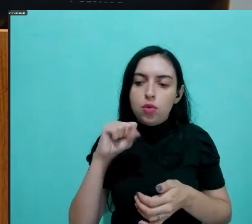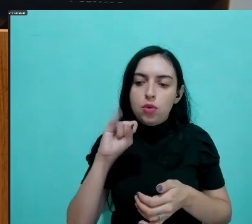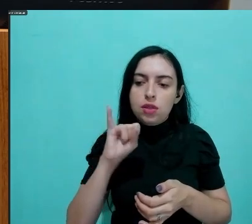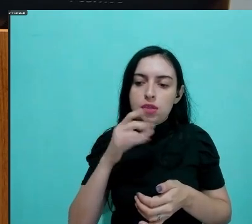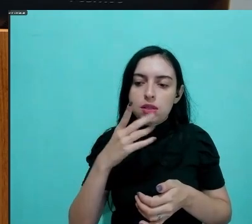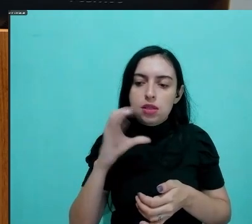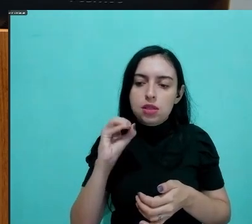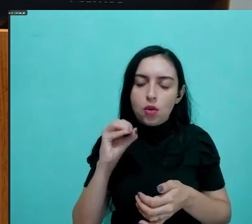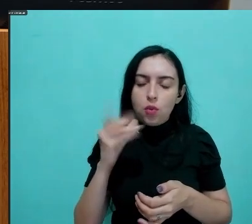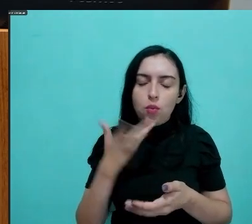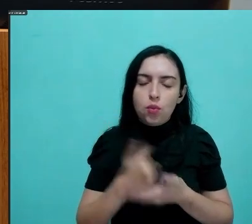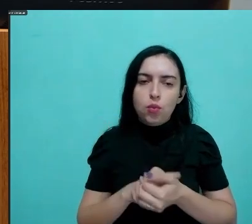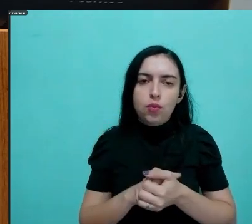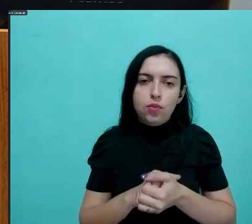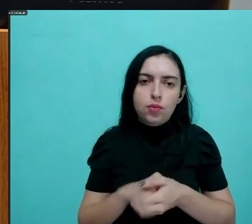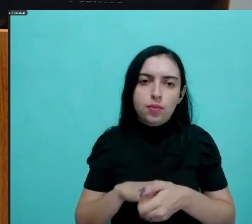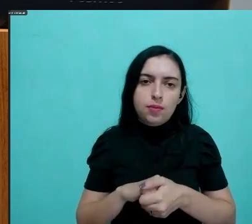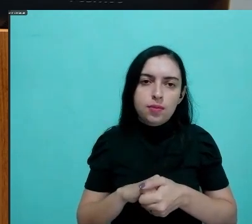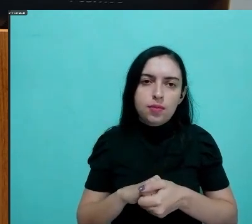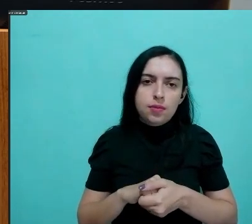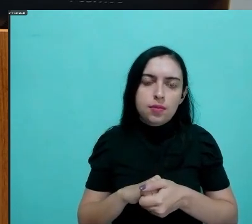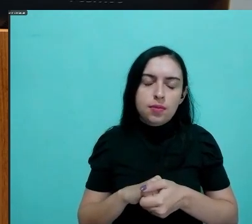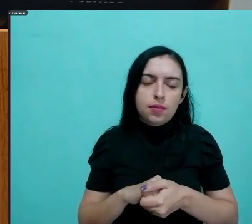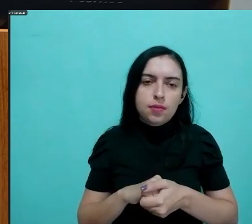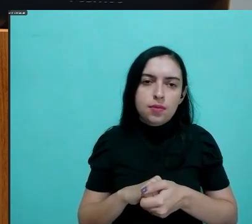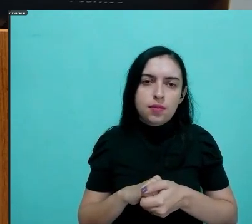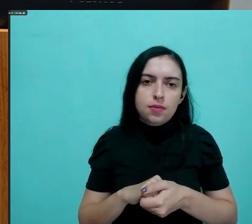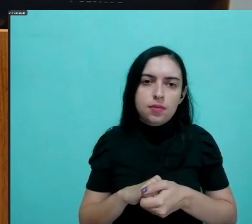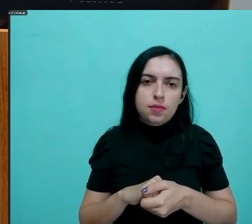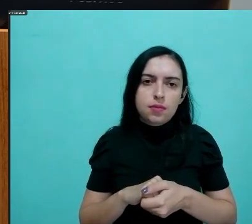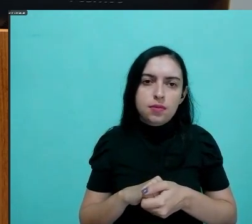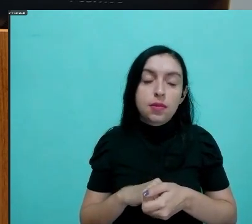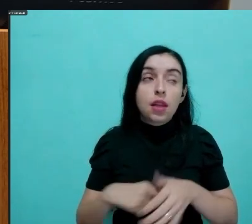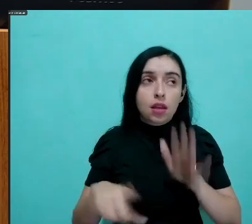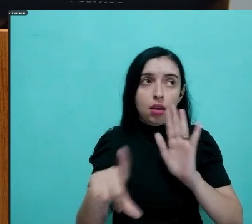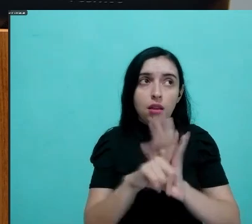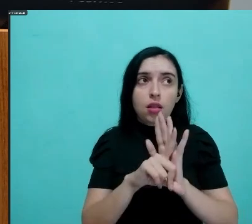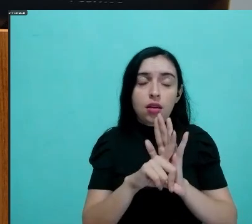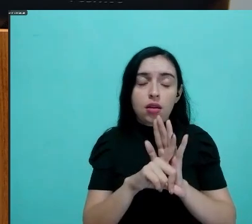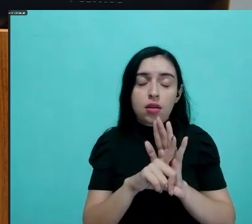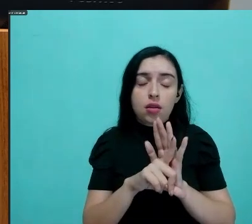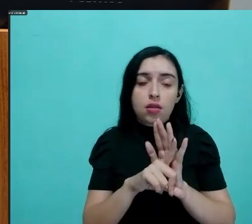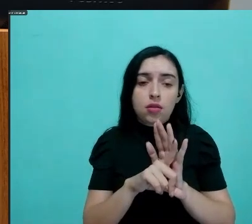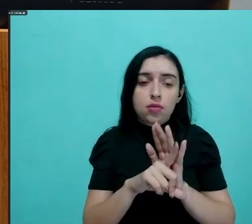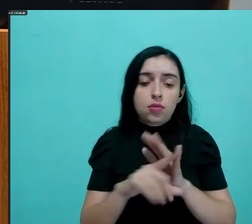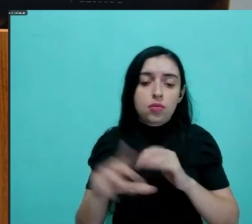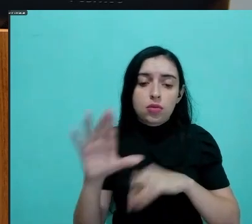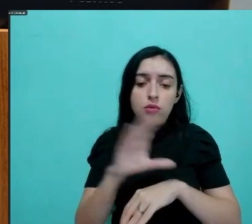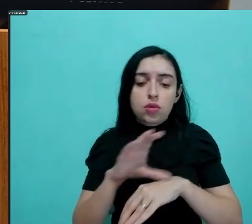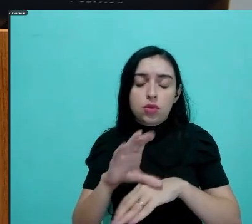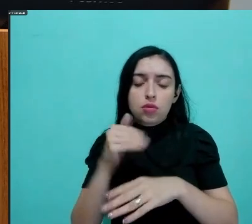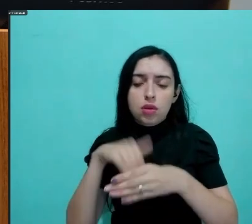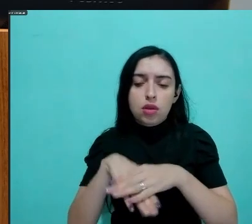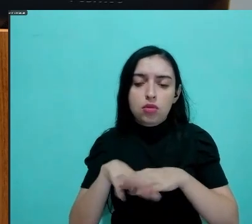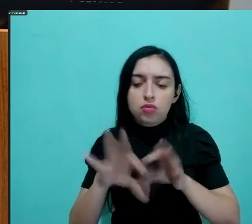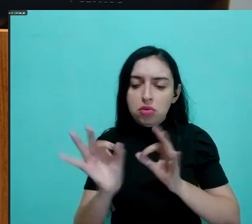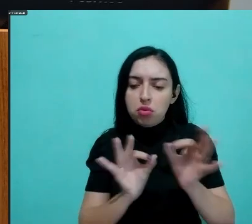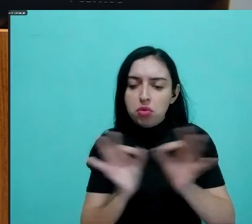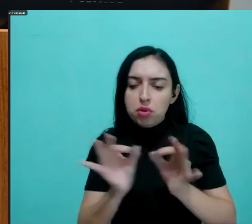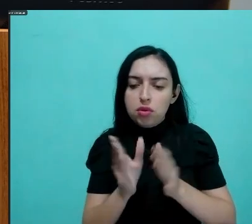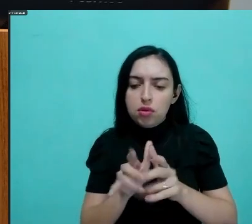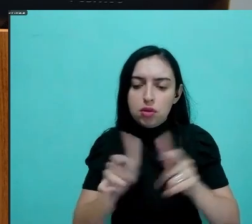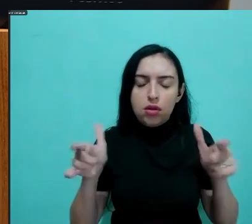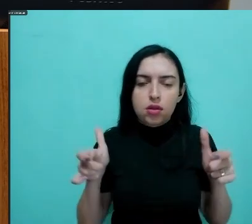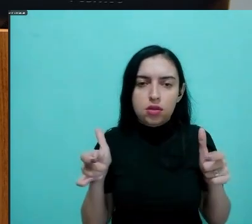mandó el texto de la ley al Consejo Constitucional dentro del control ex ante. Y